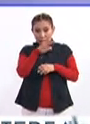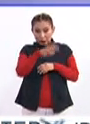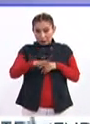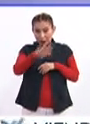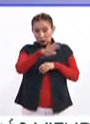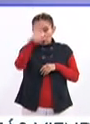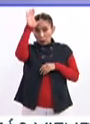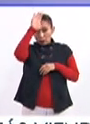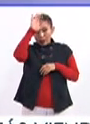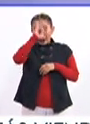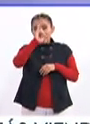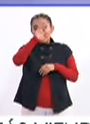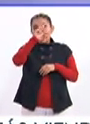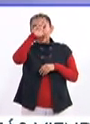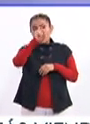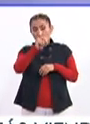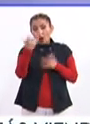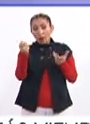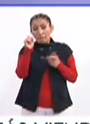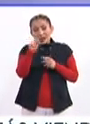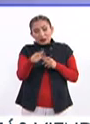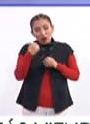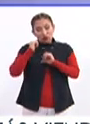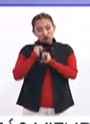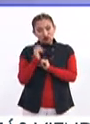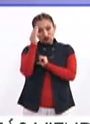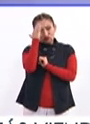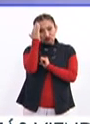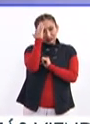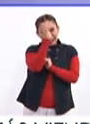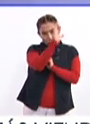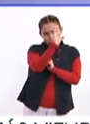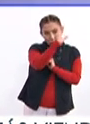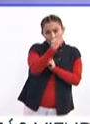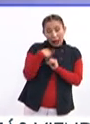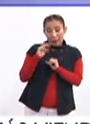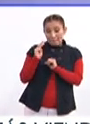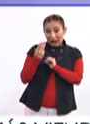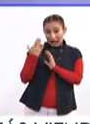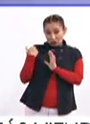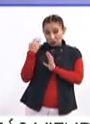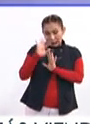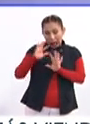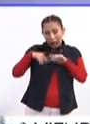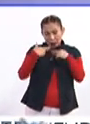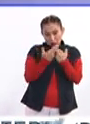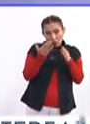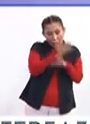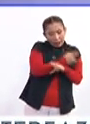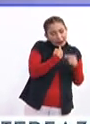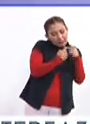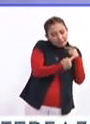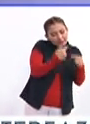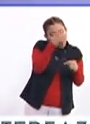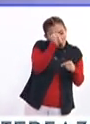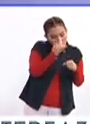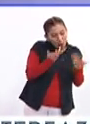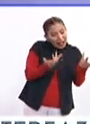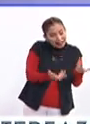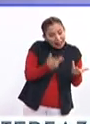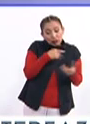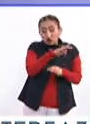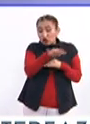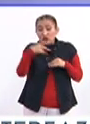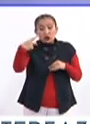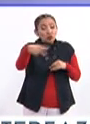cultural iberoamericano hacer, a lo que los propios ministros de cultura que ya en el mes de mayo se habían reunido y que habían acordado generar